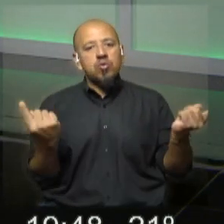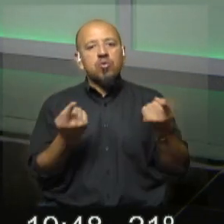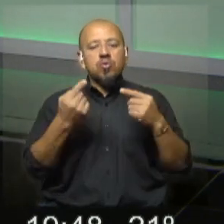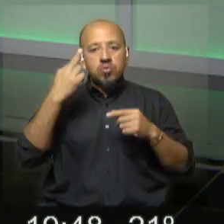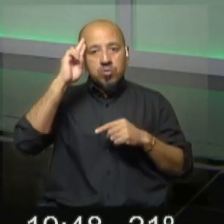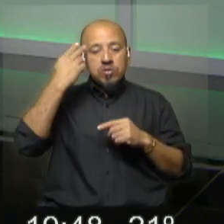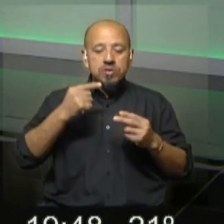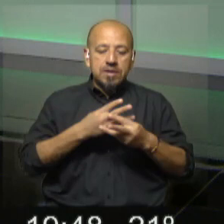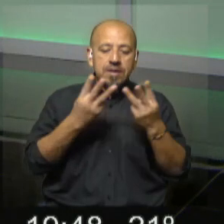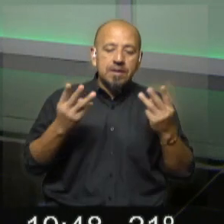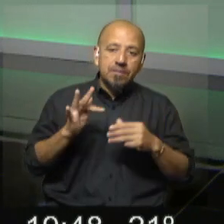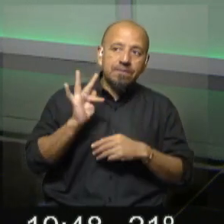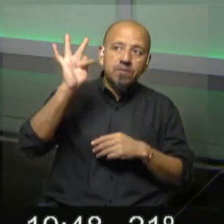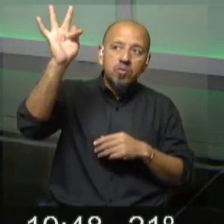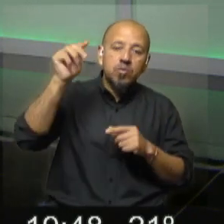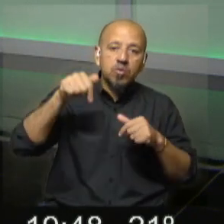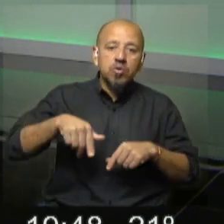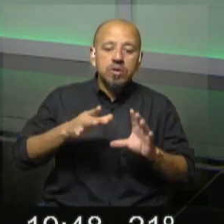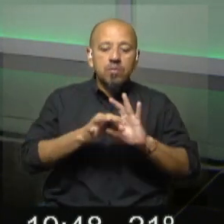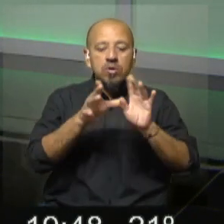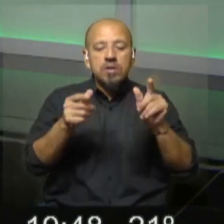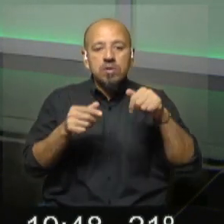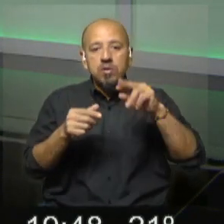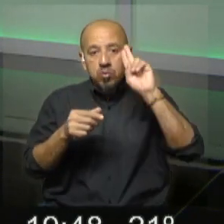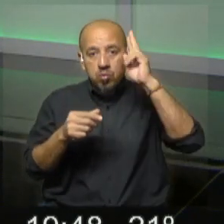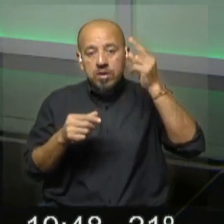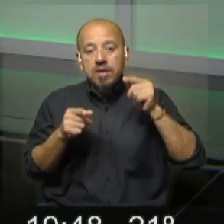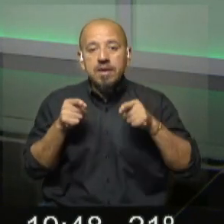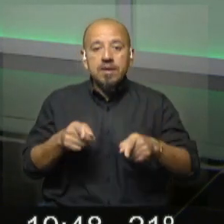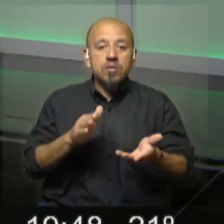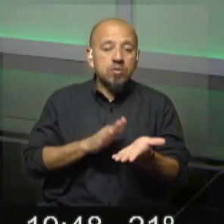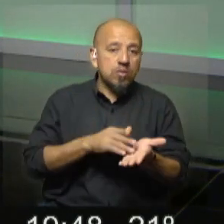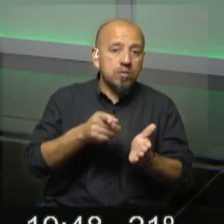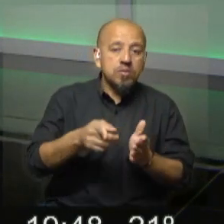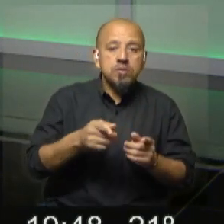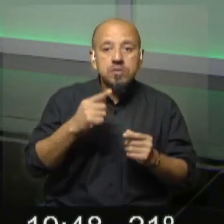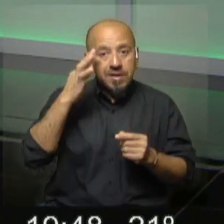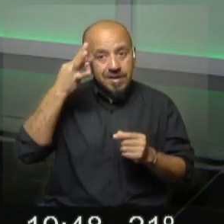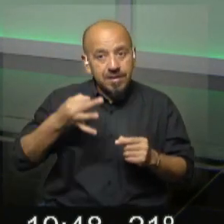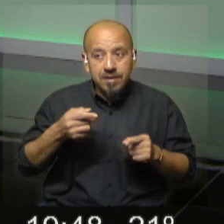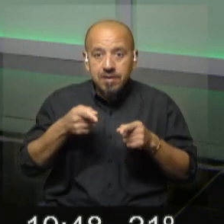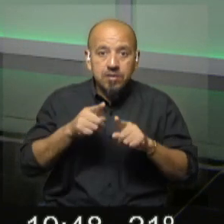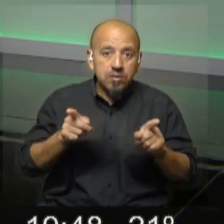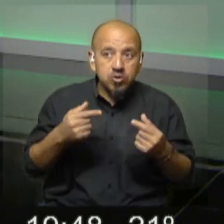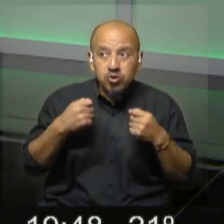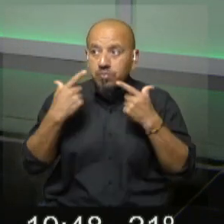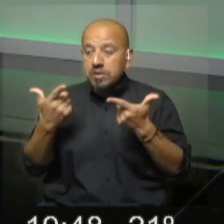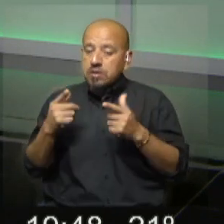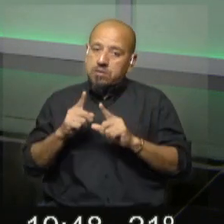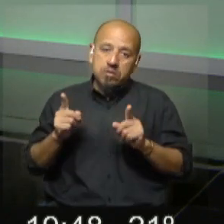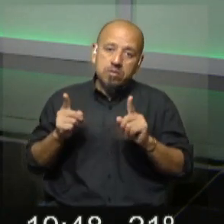y las uruguayas y del futuro democrático de nuestro país. Esto, bueno, en realidad no es un final que sorprenda, se